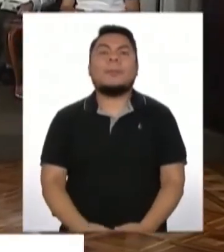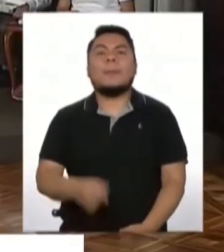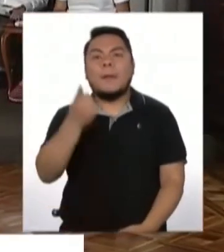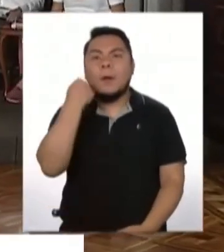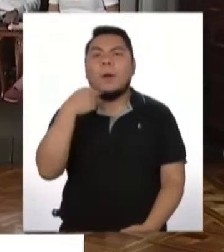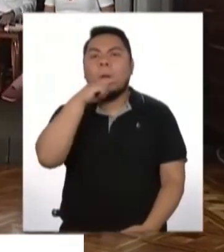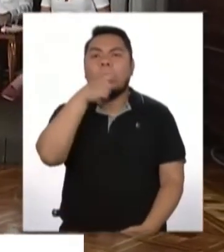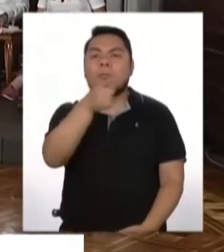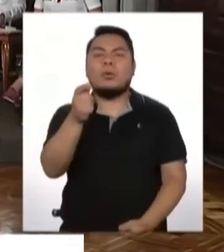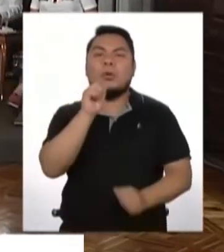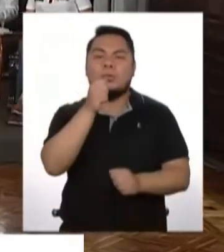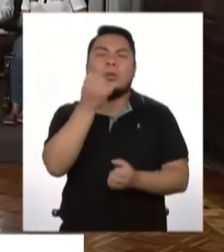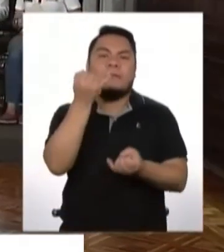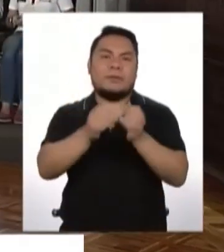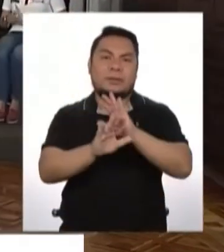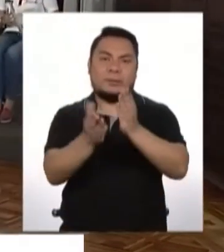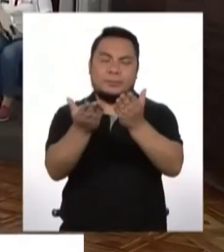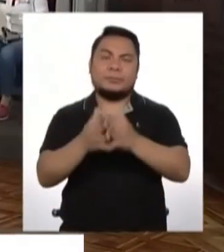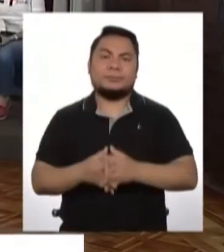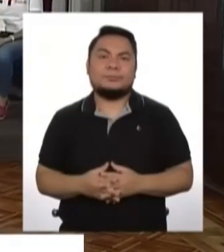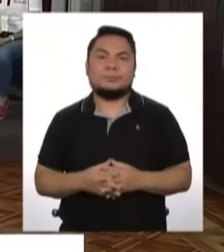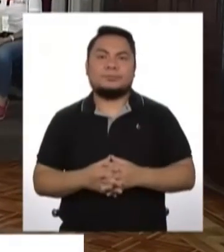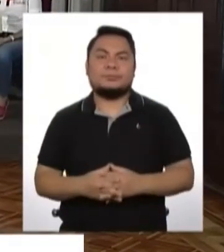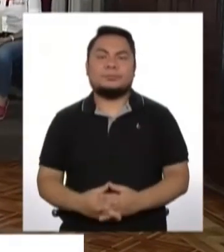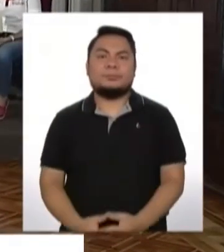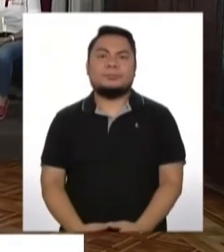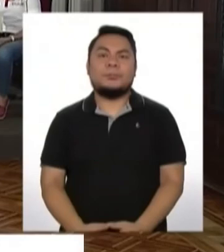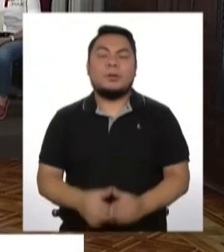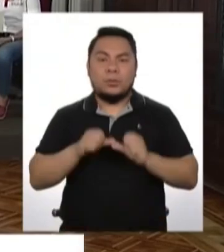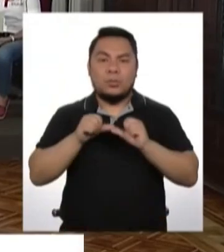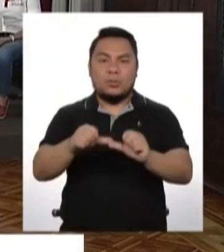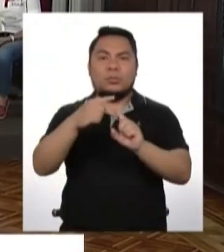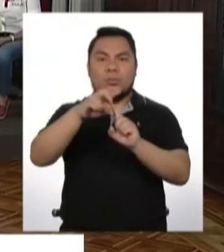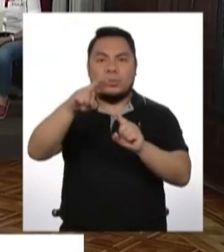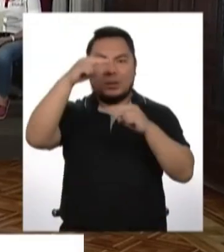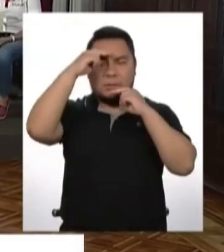conferencia de prensa ha concluido. Las disposiciones que se vienen dando. Continuamos con la programación habitual.